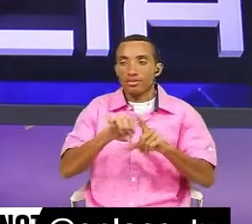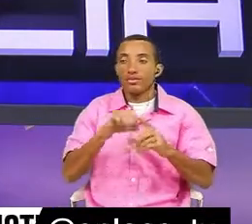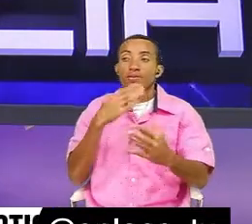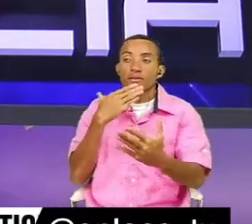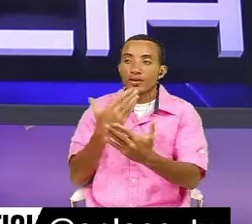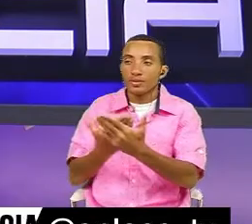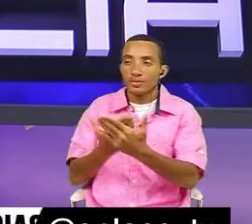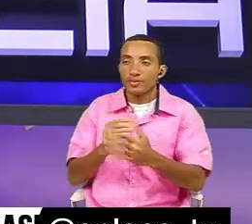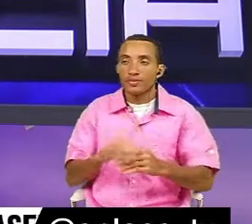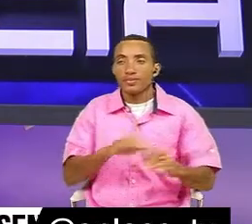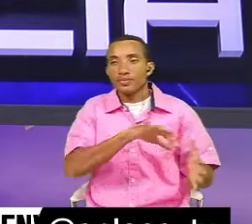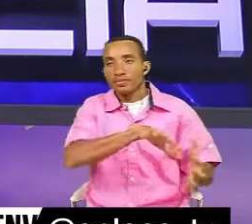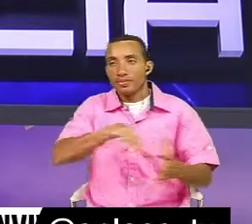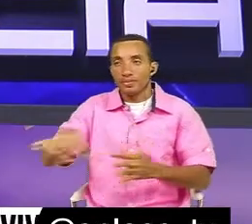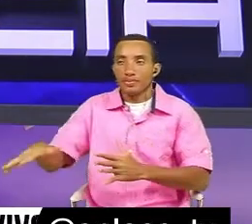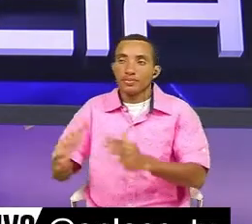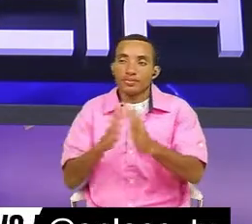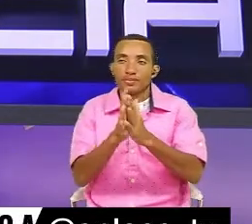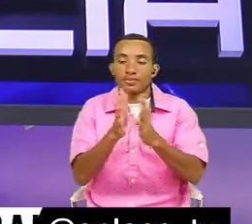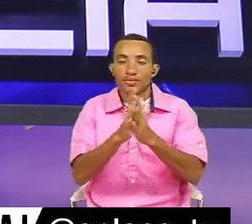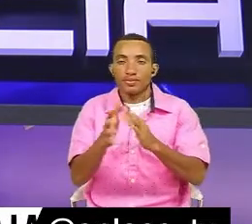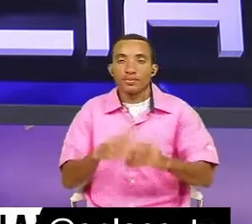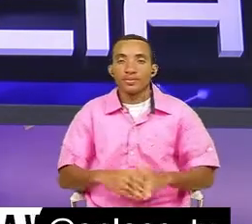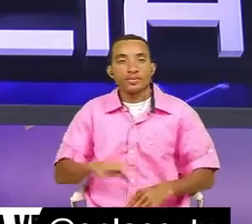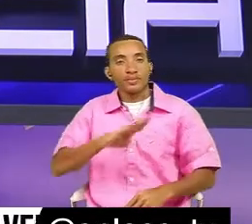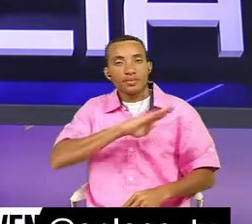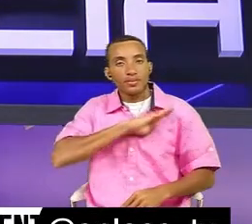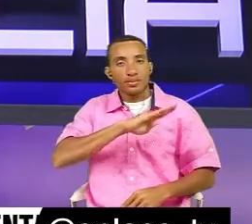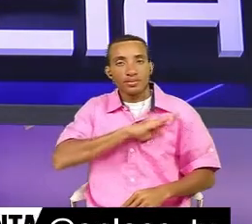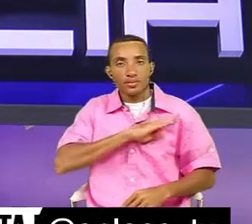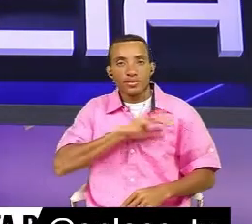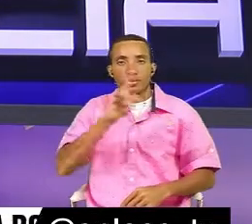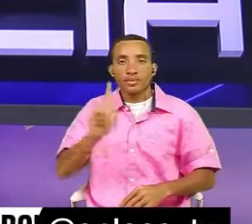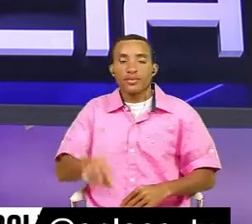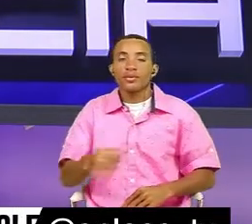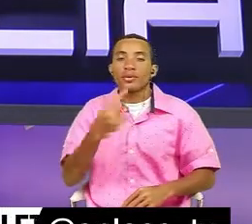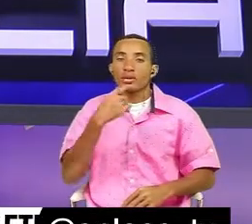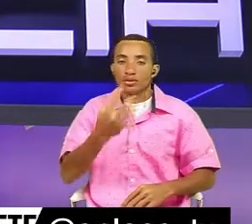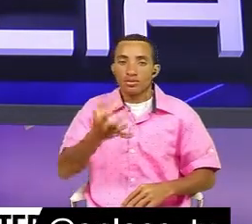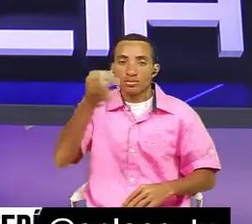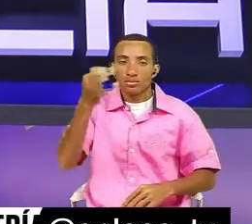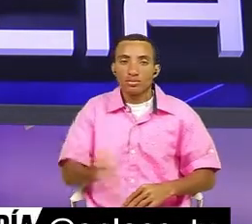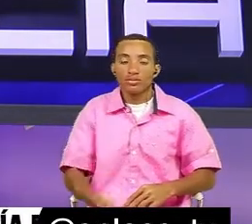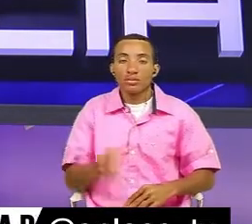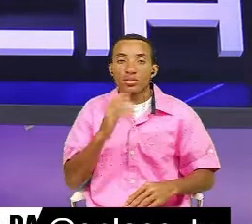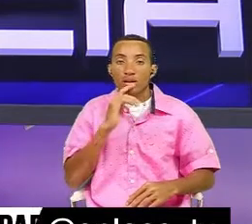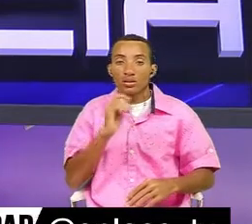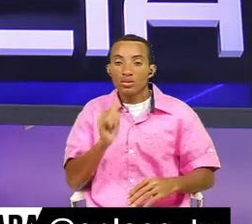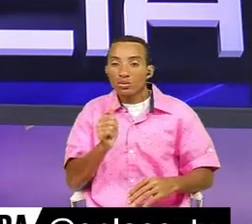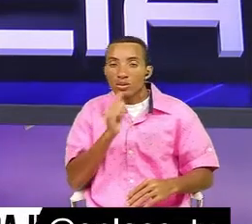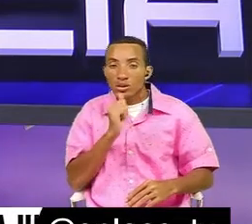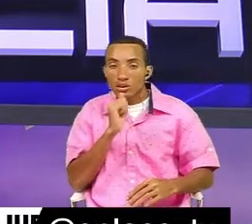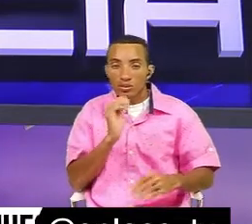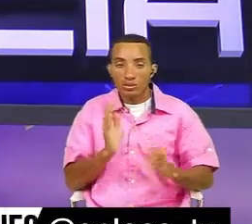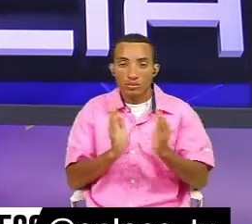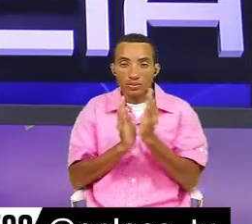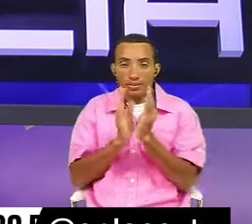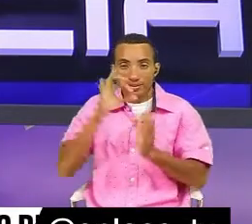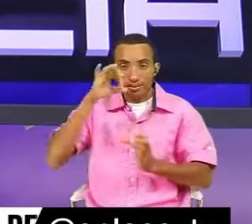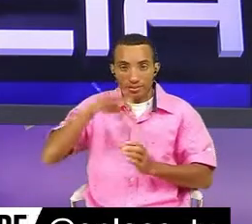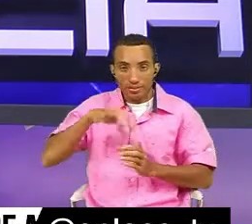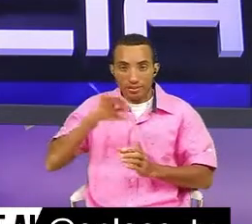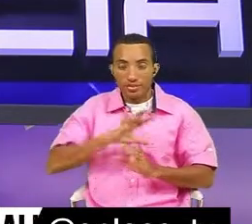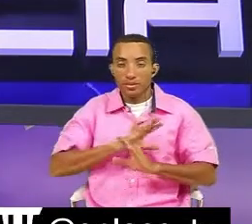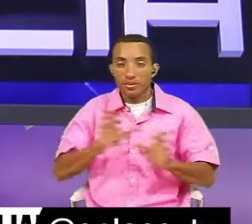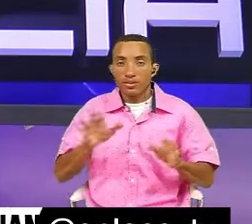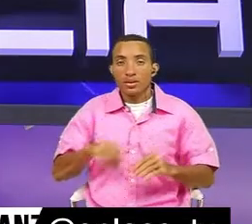información. De otra parte, y en otro campo informativo, el alcalde de Barranca Bermeja asegura que la privatización de la empresa Aguas de Barranca Bermeja solo cabe